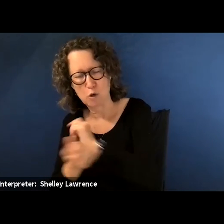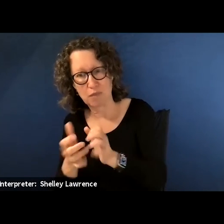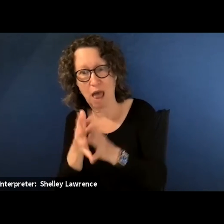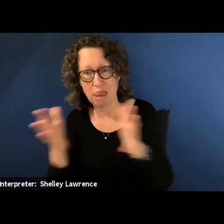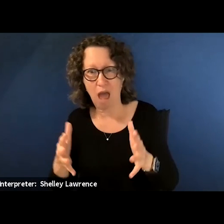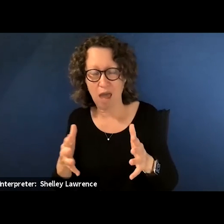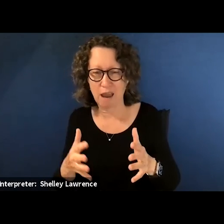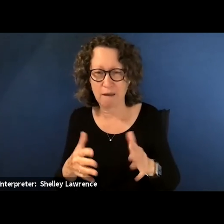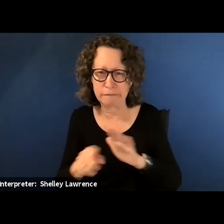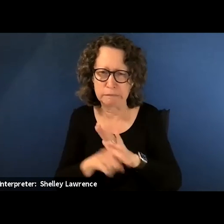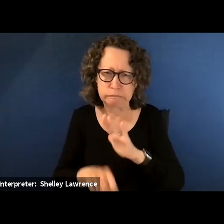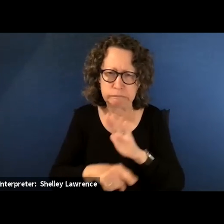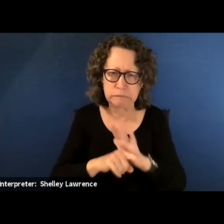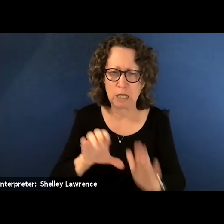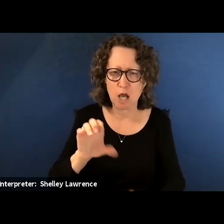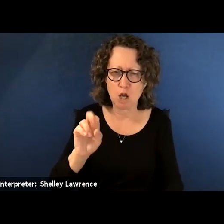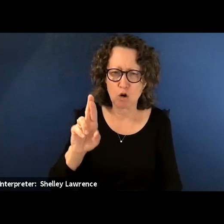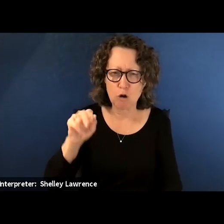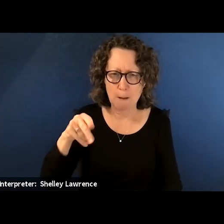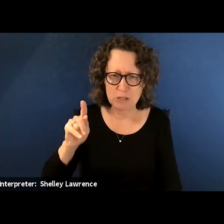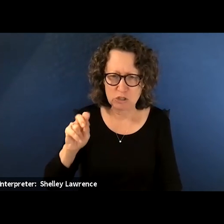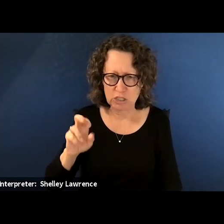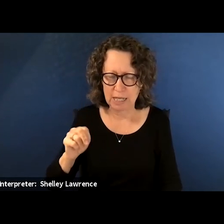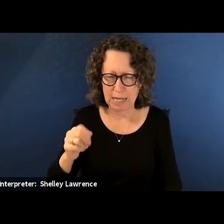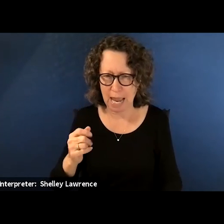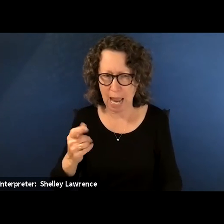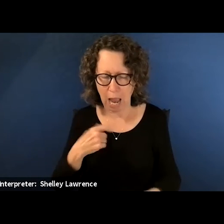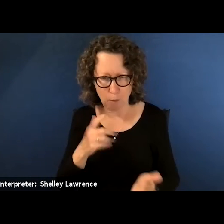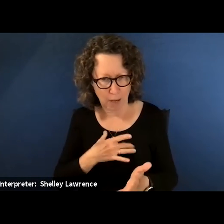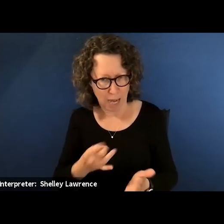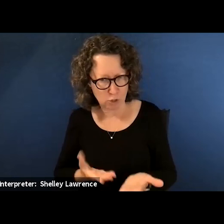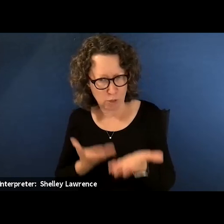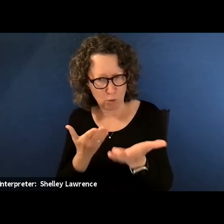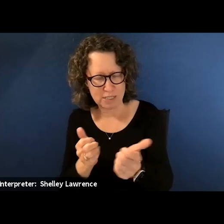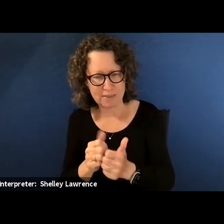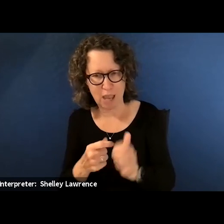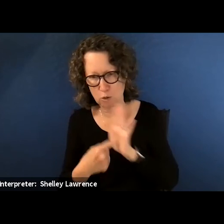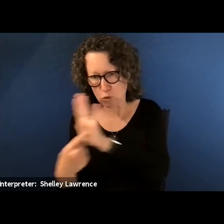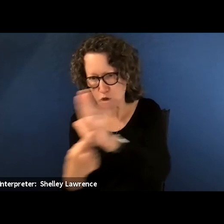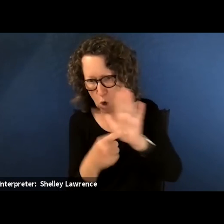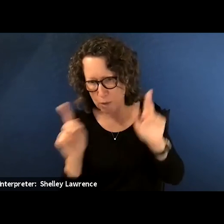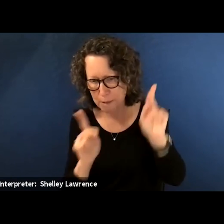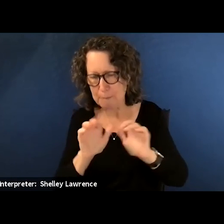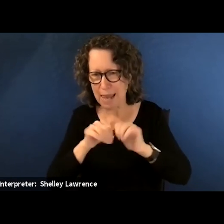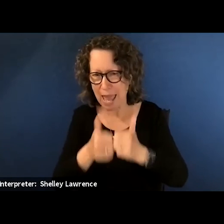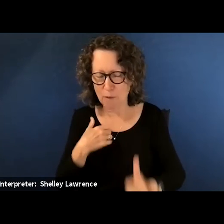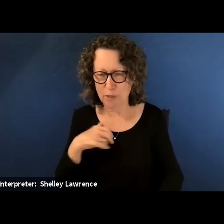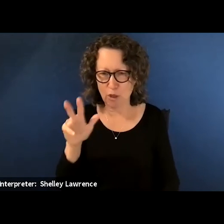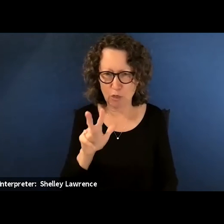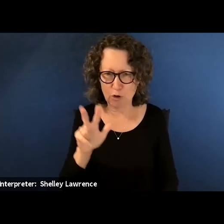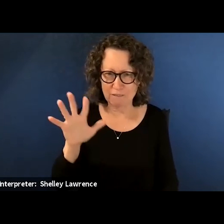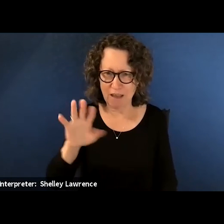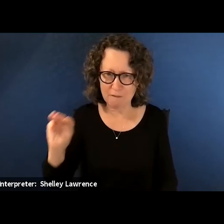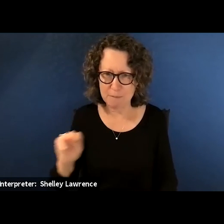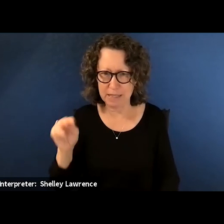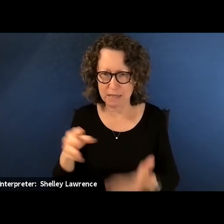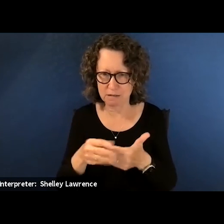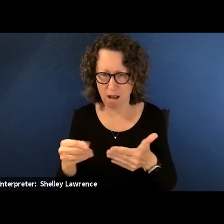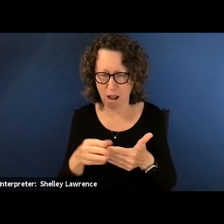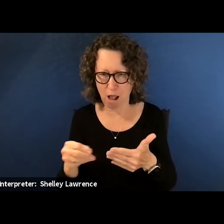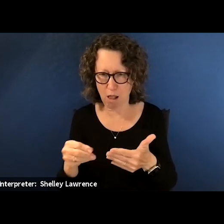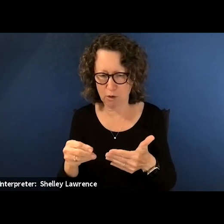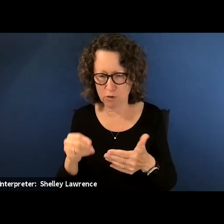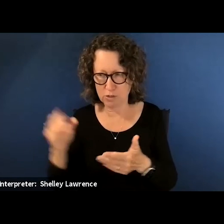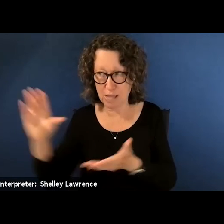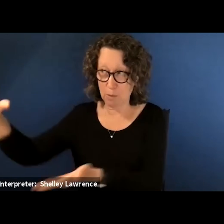Vengo de un país con mucha corrupción y la puedo leer desde lejos. Quisiera solicitar que ustedes muestren a las personas cómo los